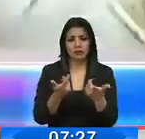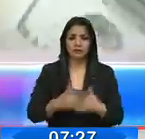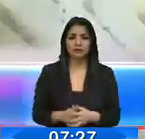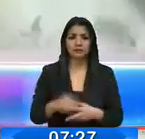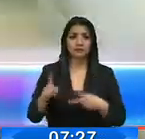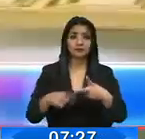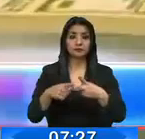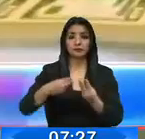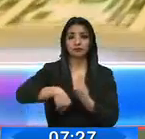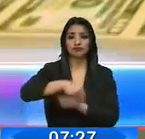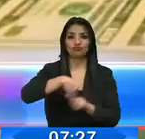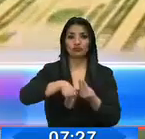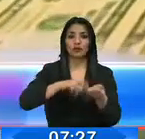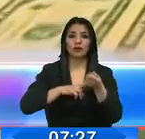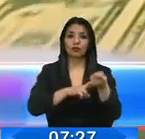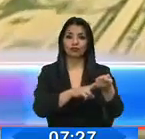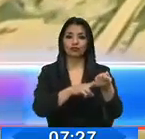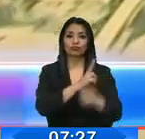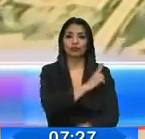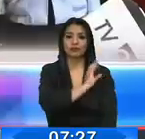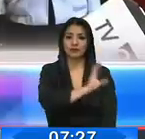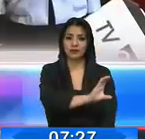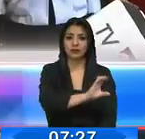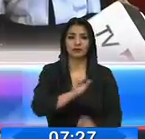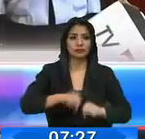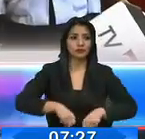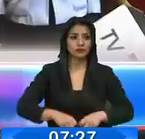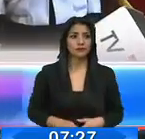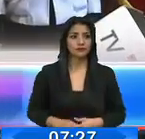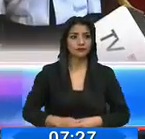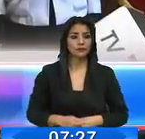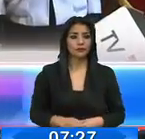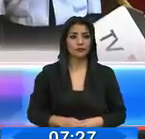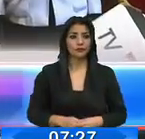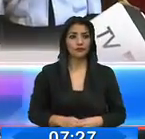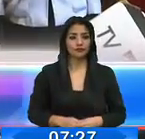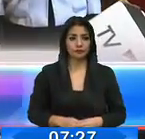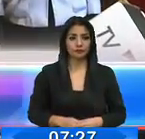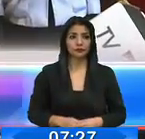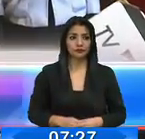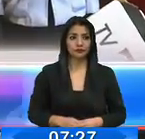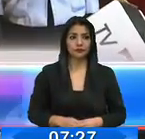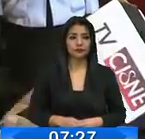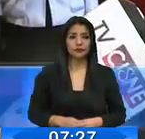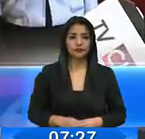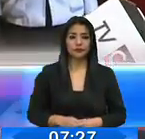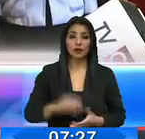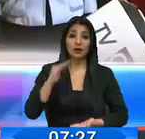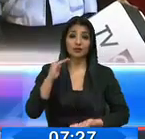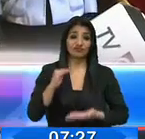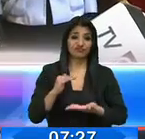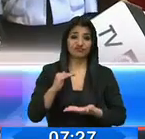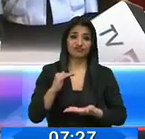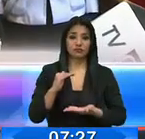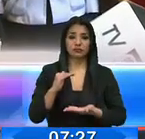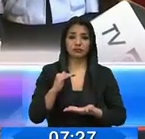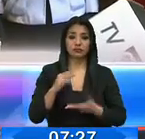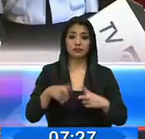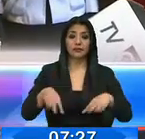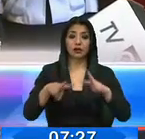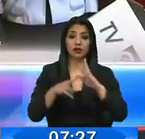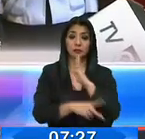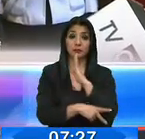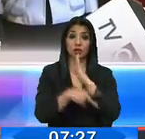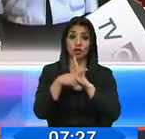la devolución de los recursos a las universidades. Y la disminución en la perspectiva del precio del barril de